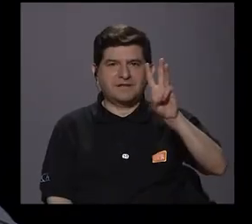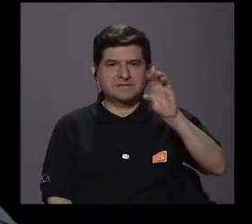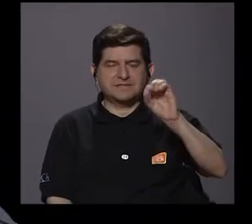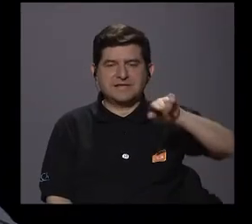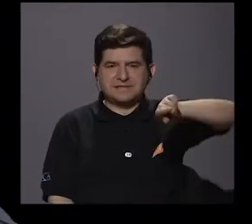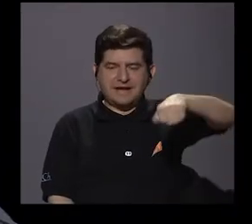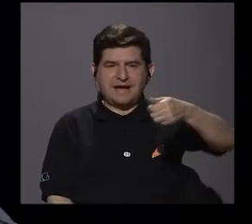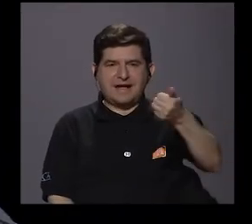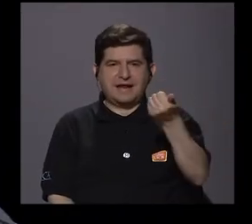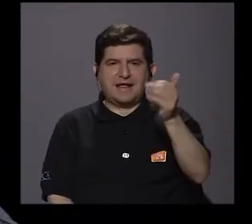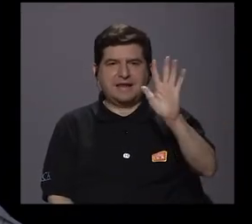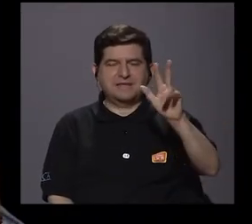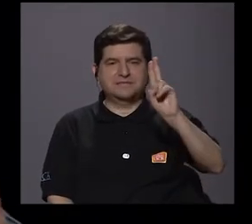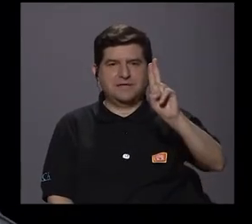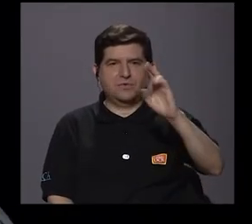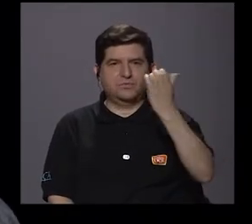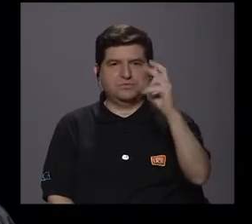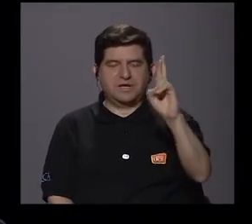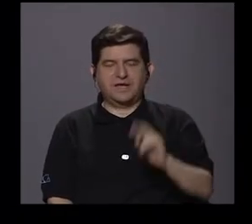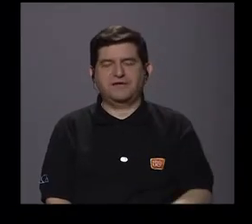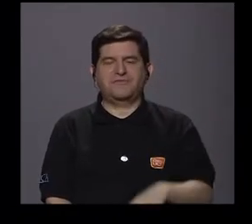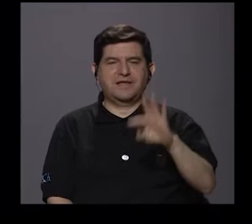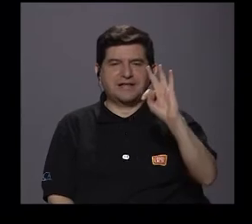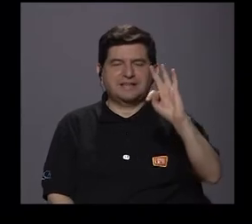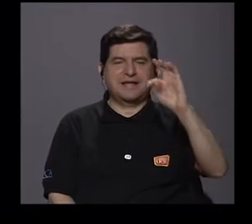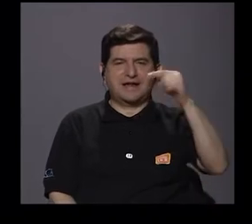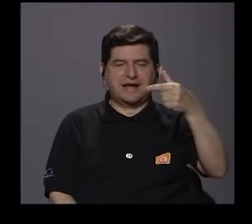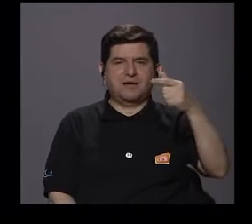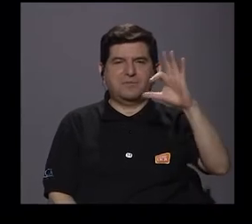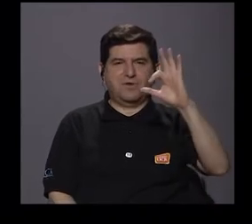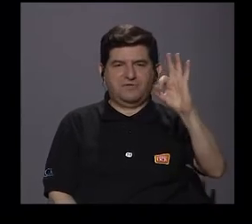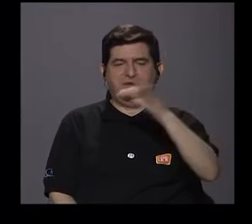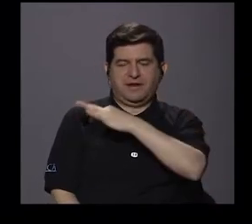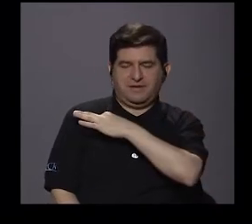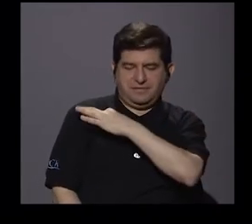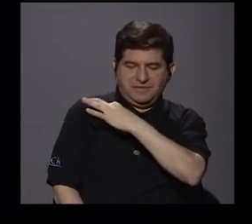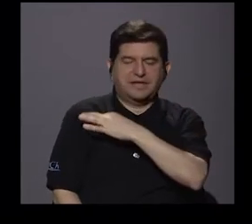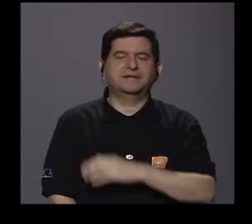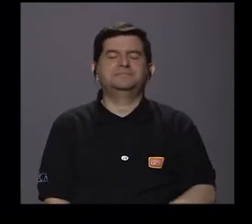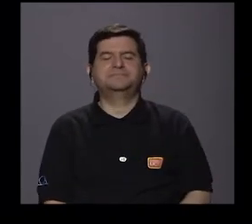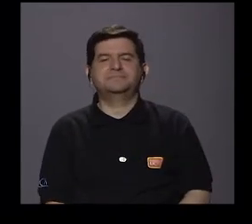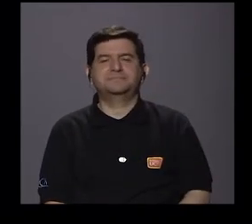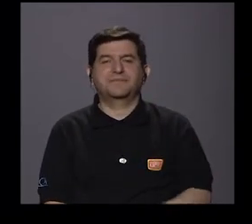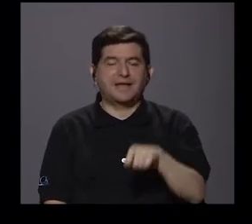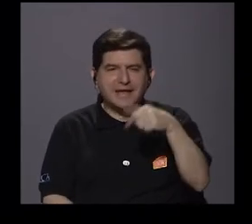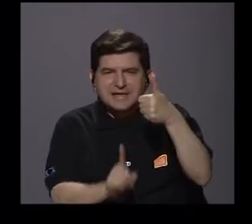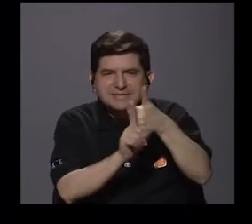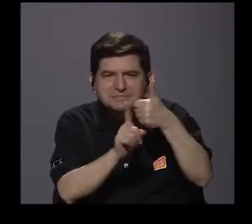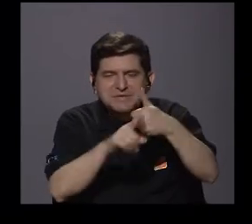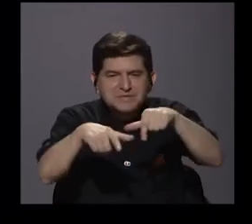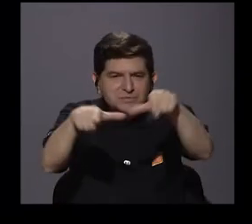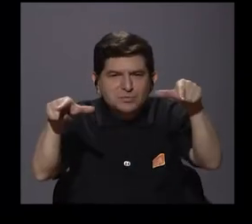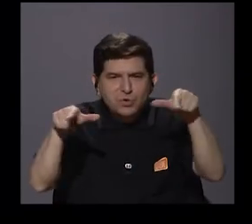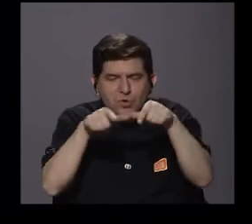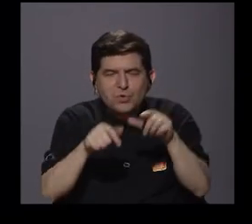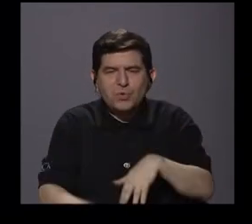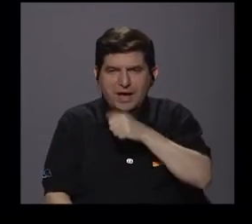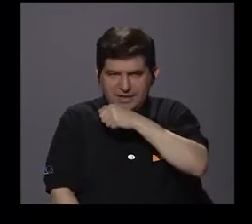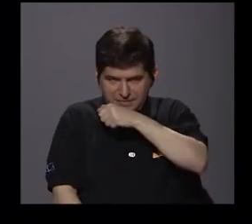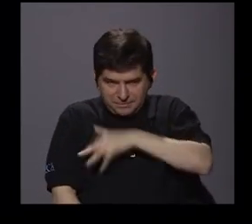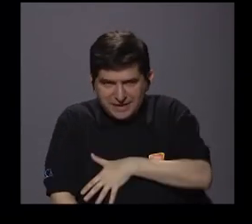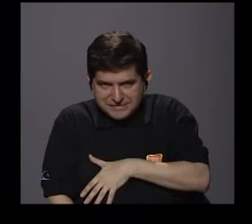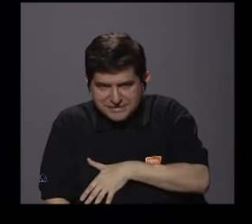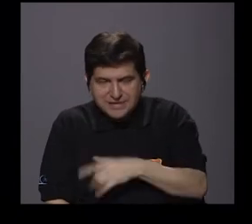T360, Canal 15, Universidad de Costa Rica, doña Tatiana Gamboa. Doña Tatiana, ahí mismo, en ese territorio